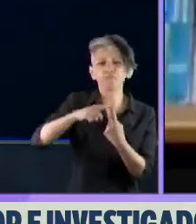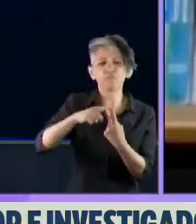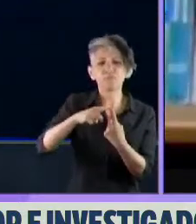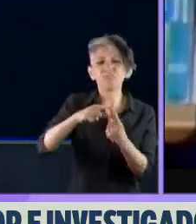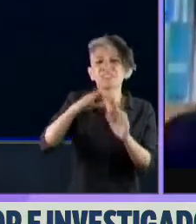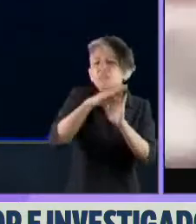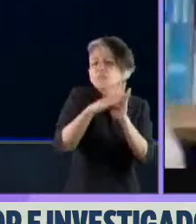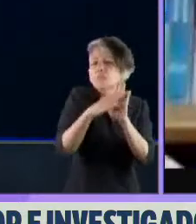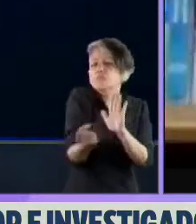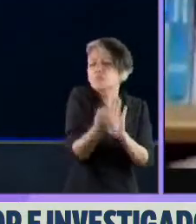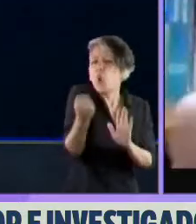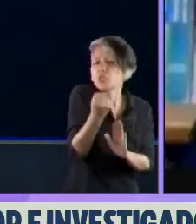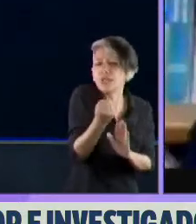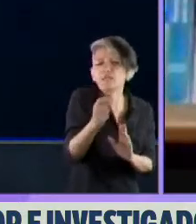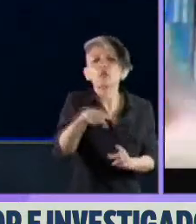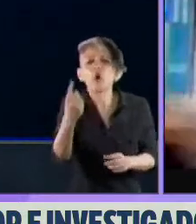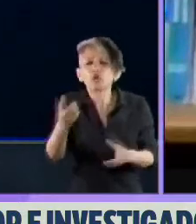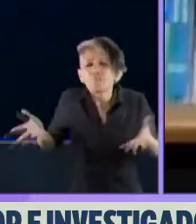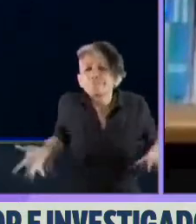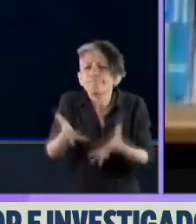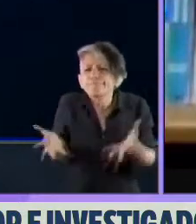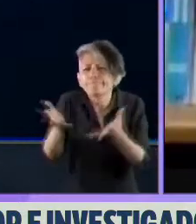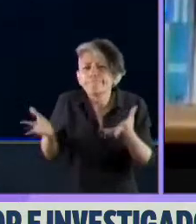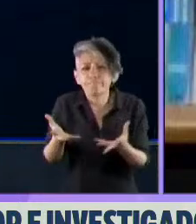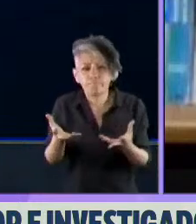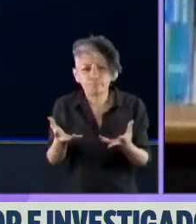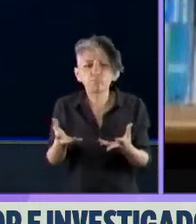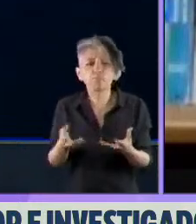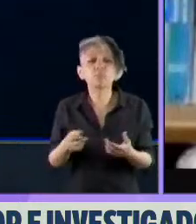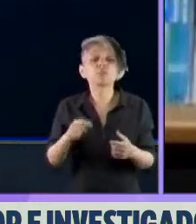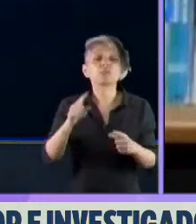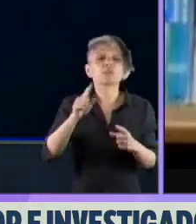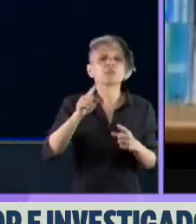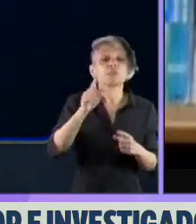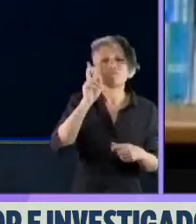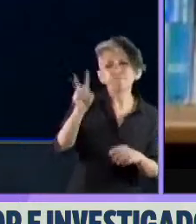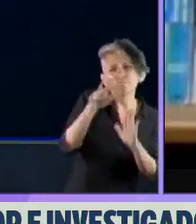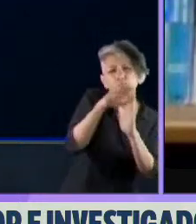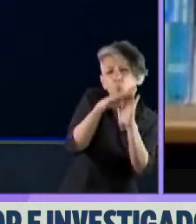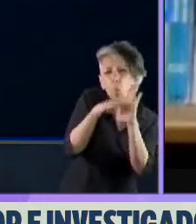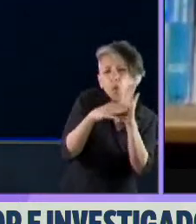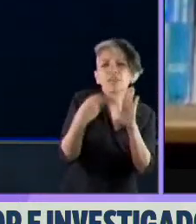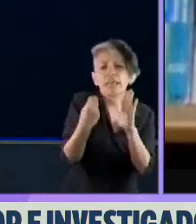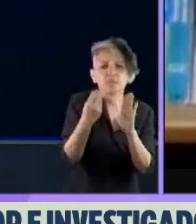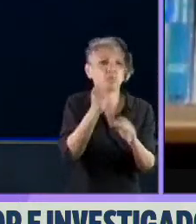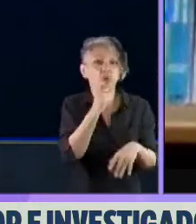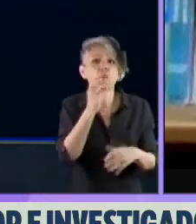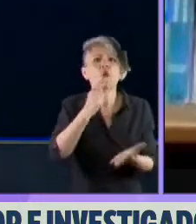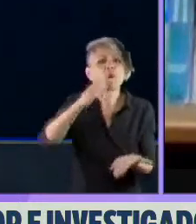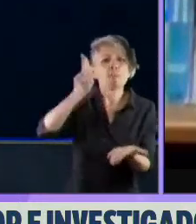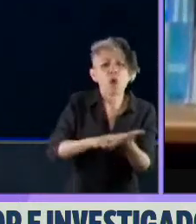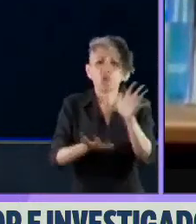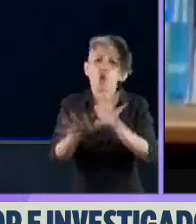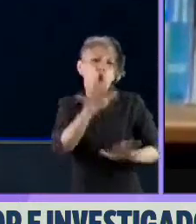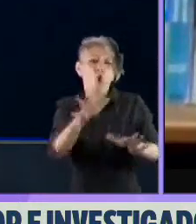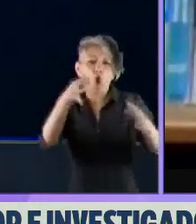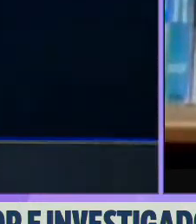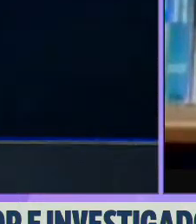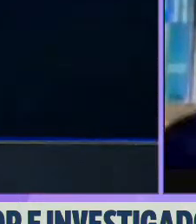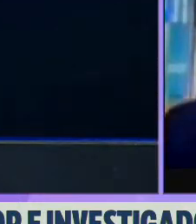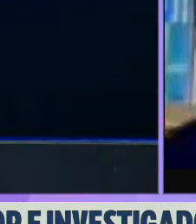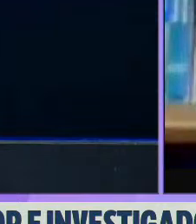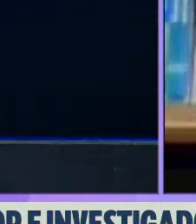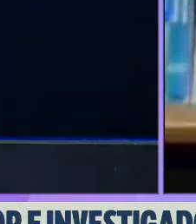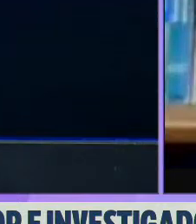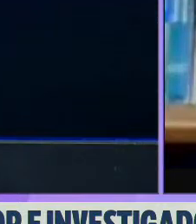el primer mundo. En este momento el primer mundo tiene niveles de 9-10%, a esos niveles va a llevar mucho tiempo, pero es muy distinto que